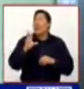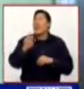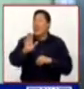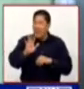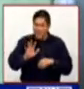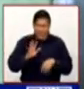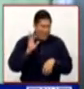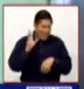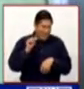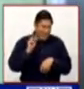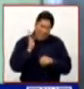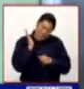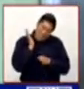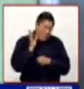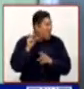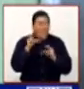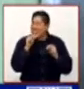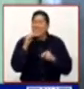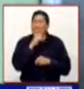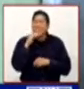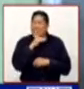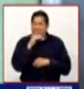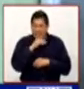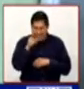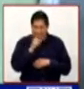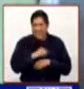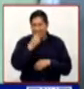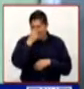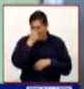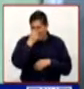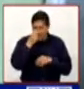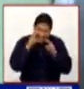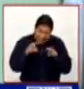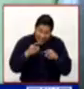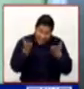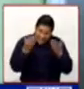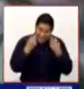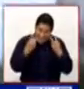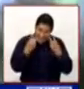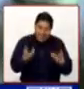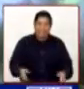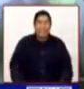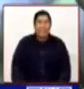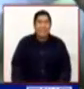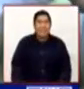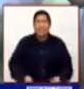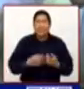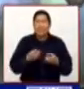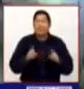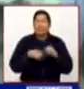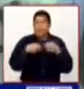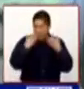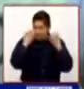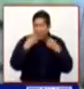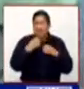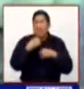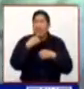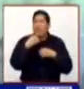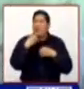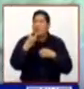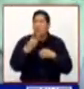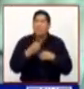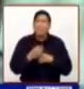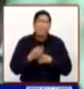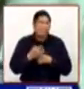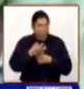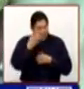no, mentira. No te voy a reír. Mentira. El joven, algo a venir, mira, ve, tijito. Cuando esté enojado, ¿qué sonidos hace él?